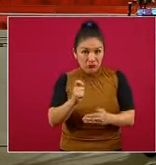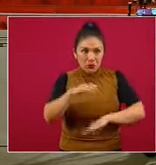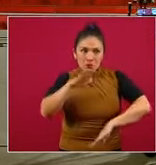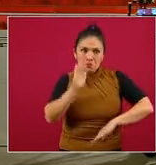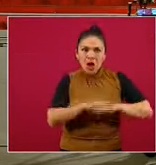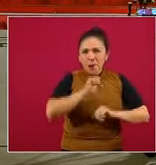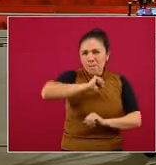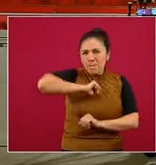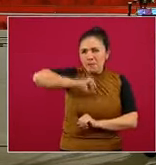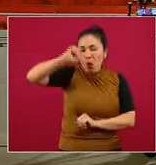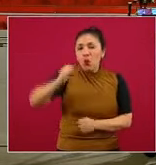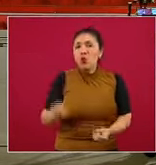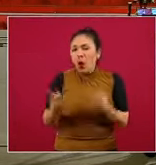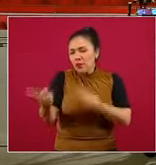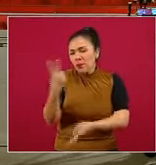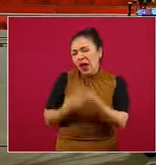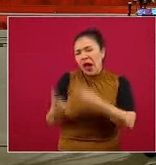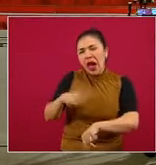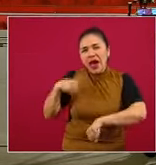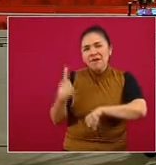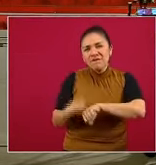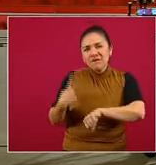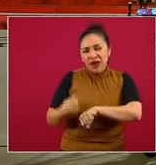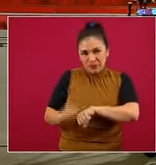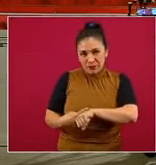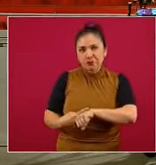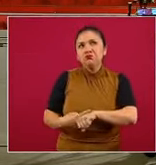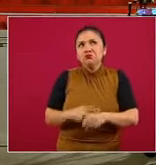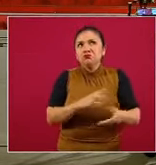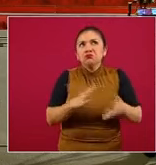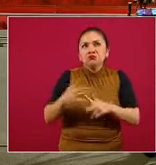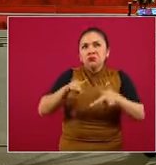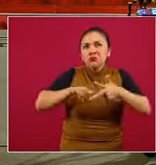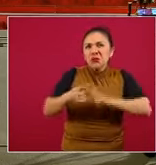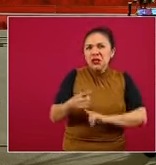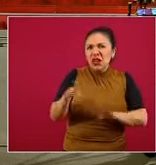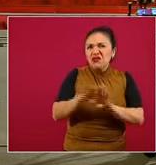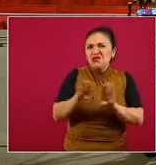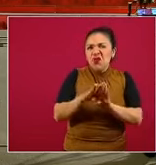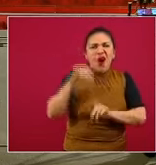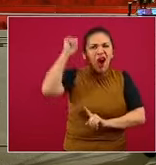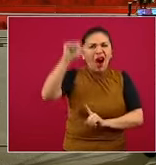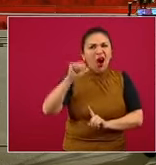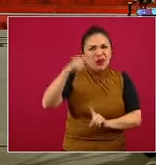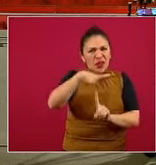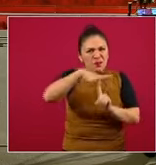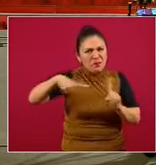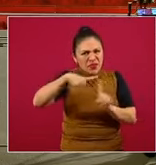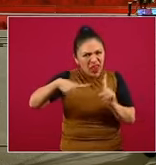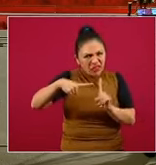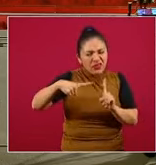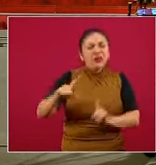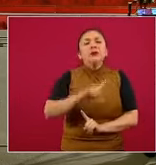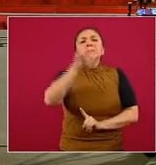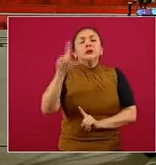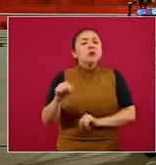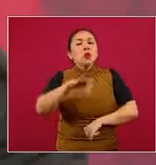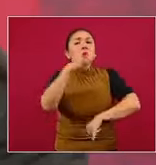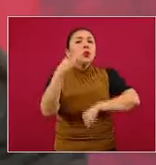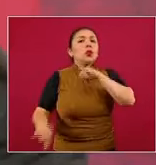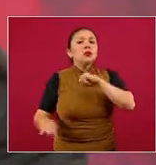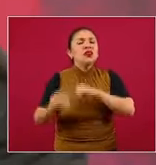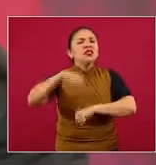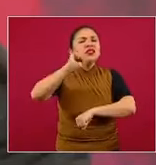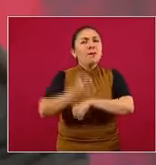ascenso en el número de casos, que ocurrió más o menos desde la segunda mitad de abril y hasta la